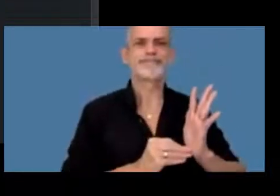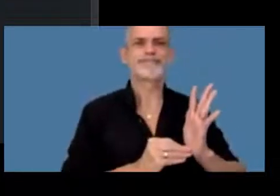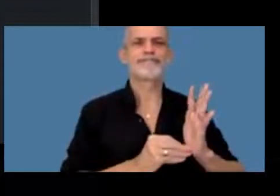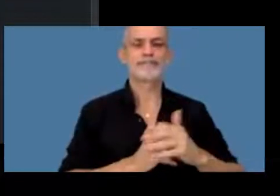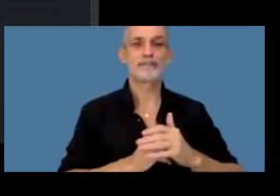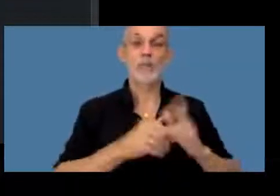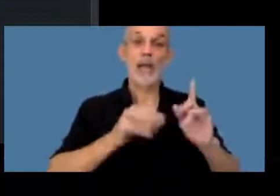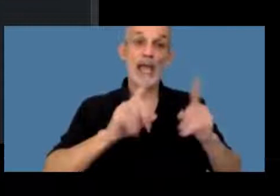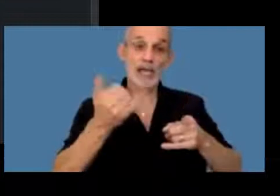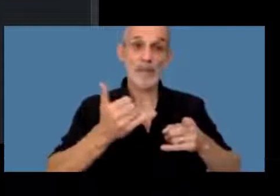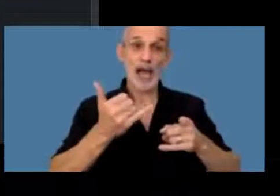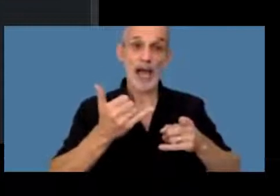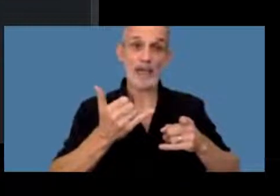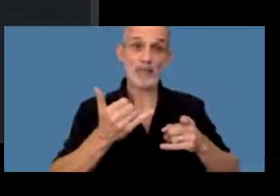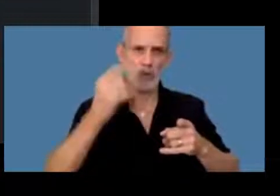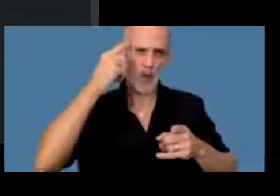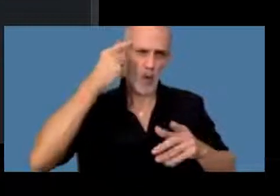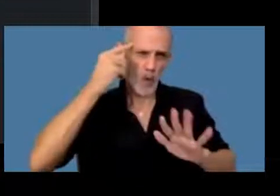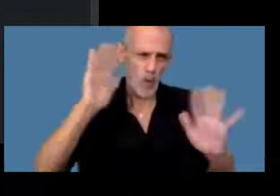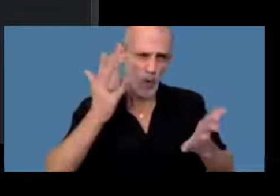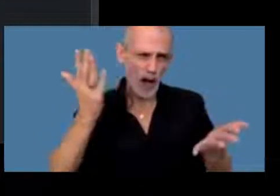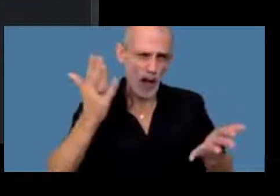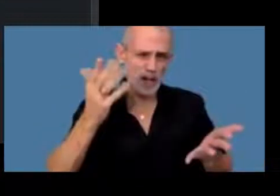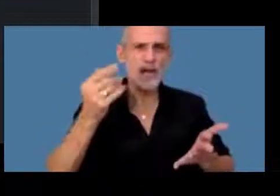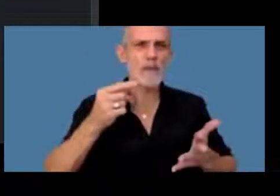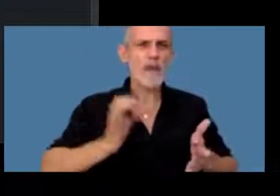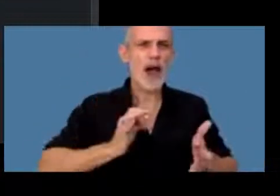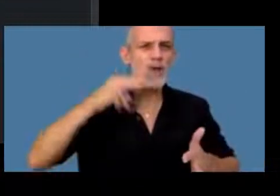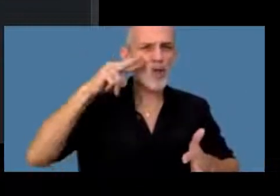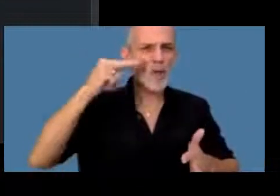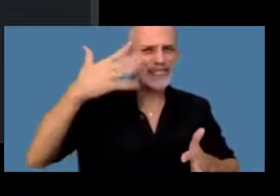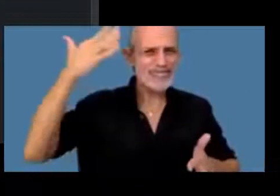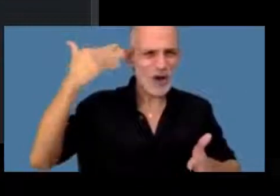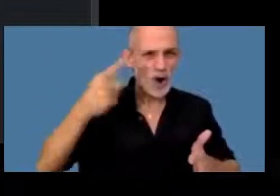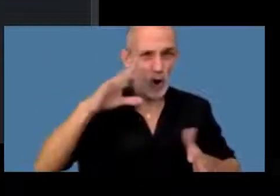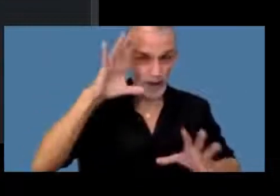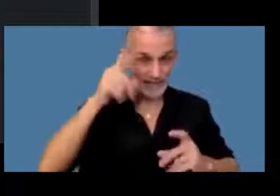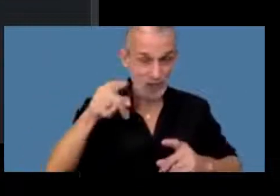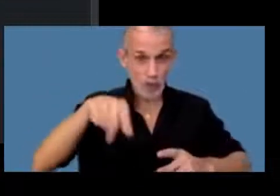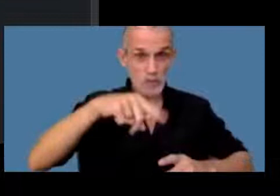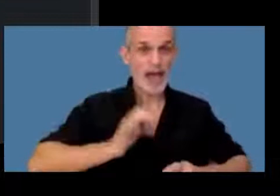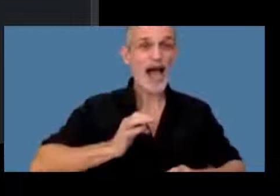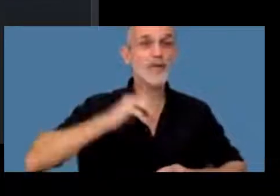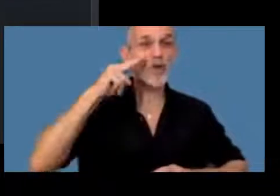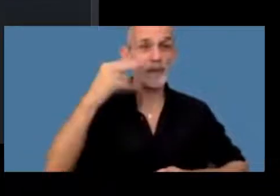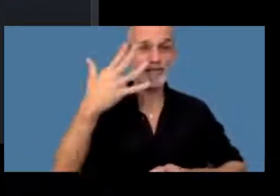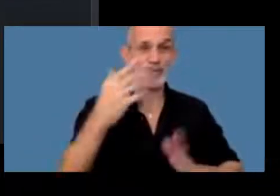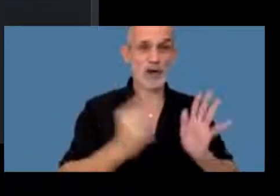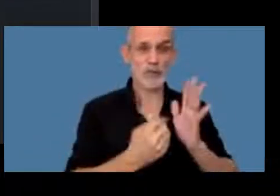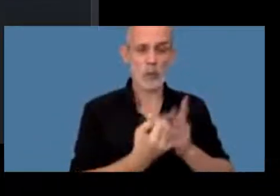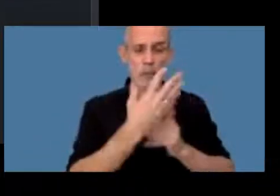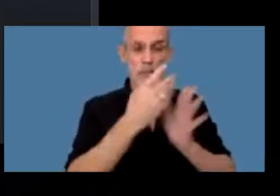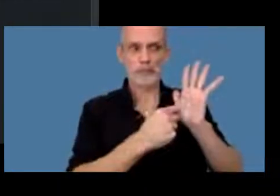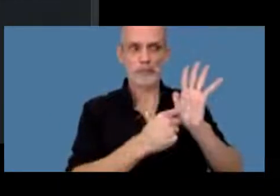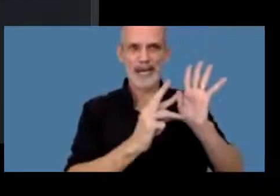también locuras, ¿no?, que aparecieron en el 2005, por ejemplo. No sé si recuerdan, en el 2005 una